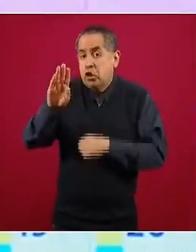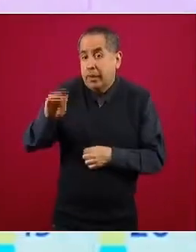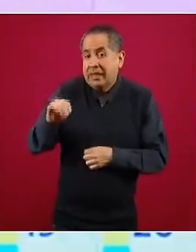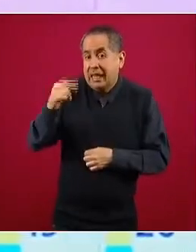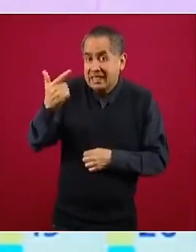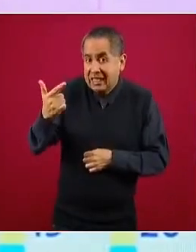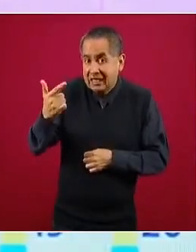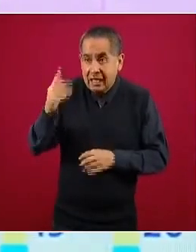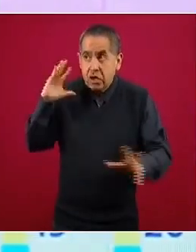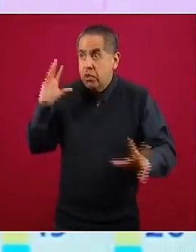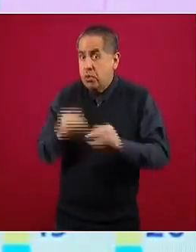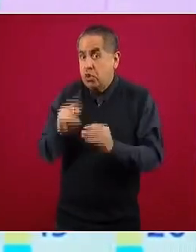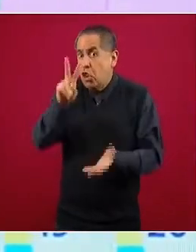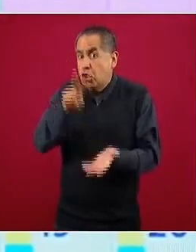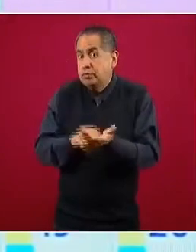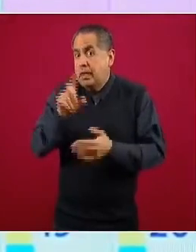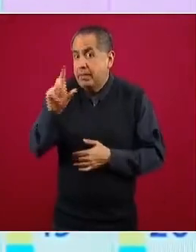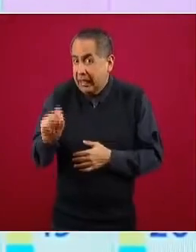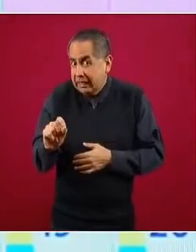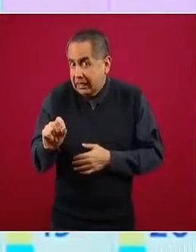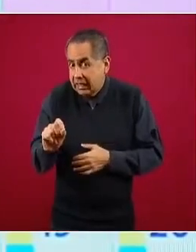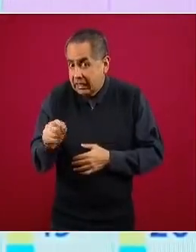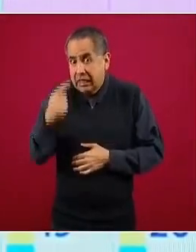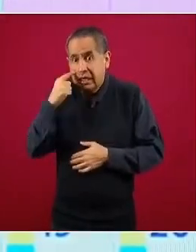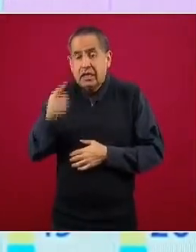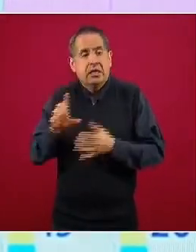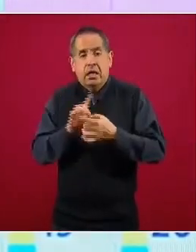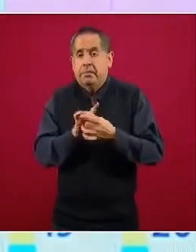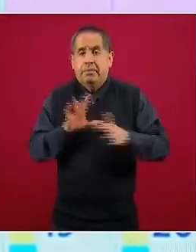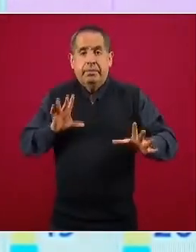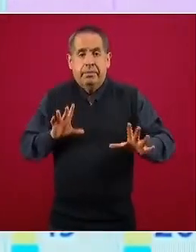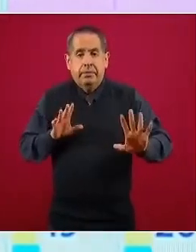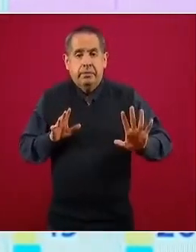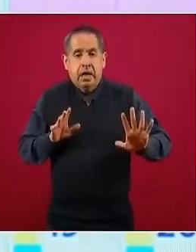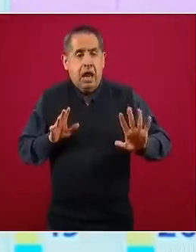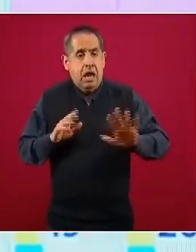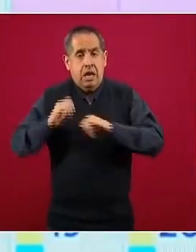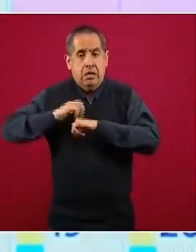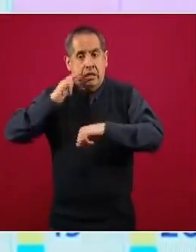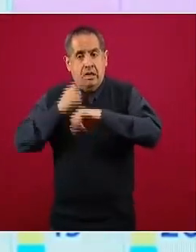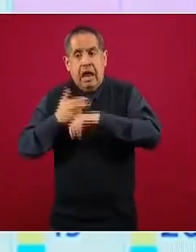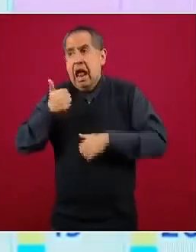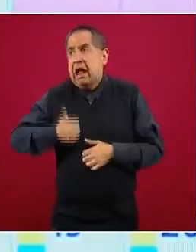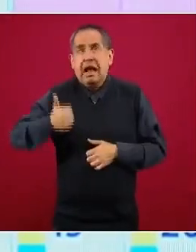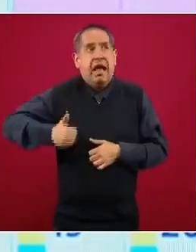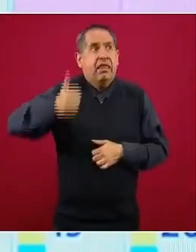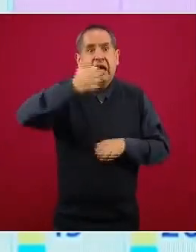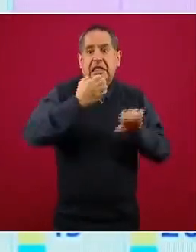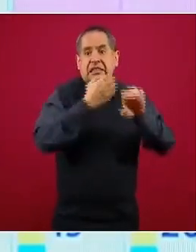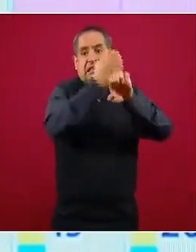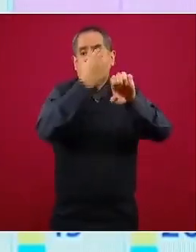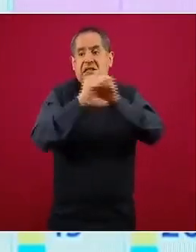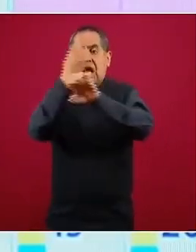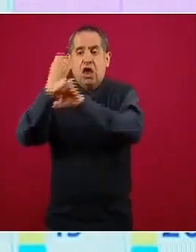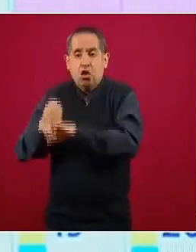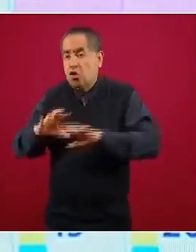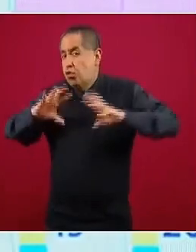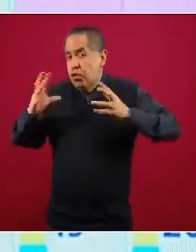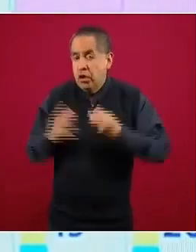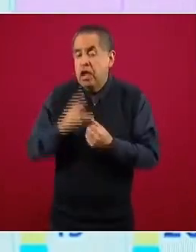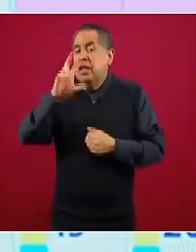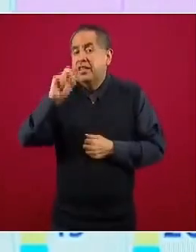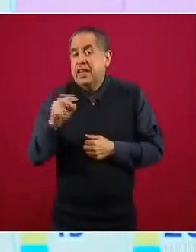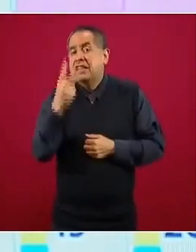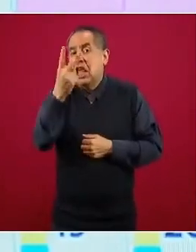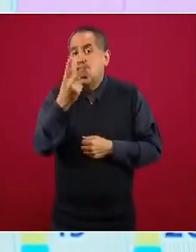1997, estamos en 2020. Desde entonces se descentralizó y es responsabilidad de las